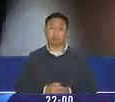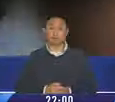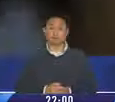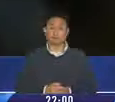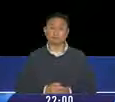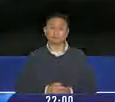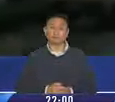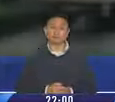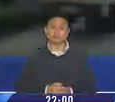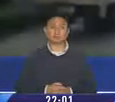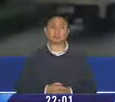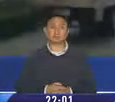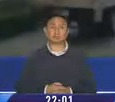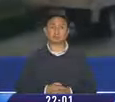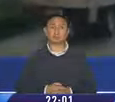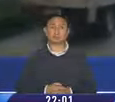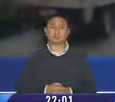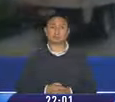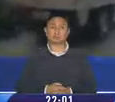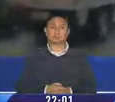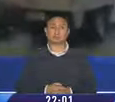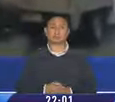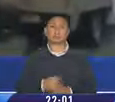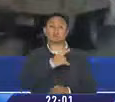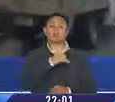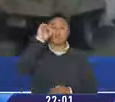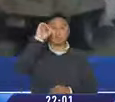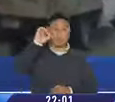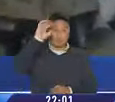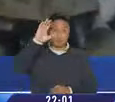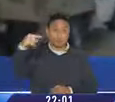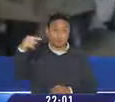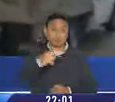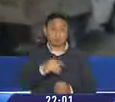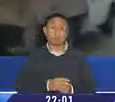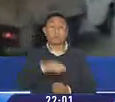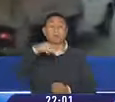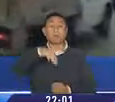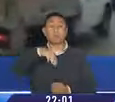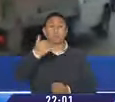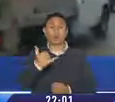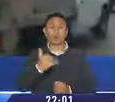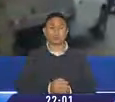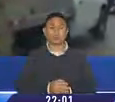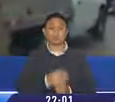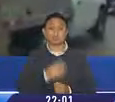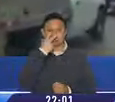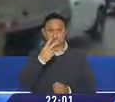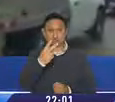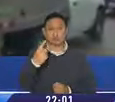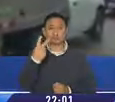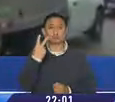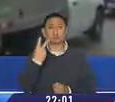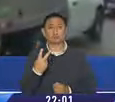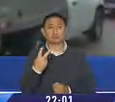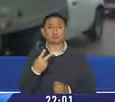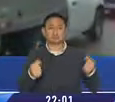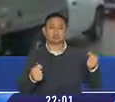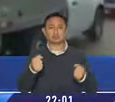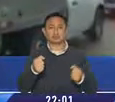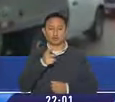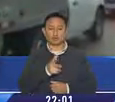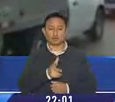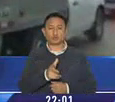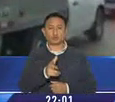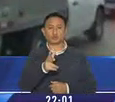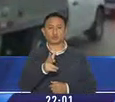pertenencias. El video se hizo viral durante este martes. Allí se observa a la pareja circular por la avenida